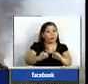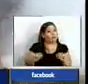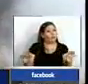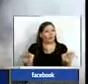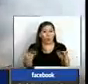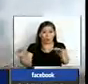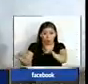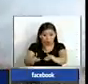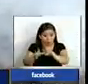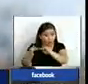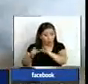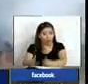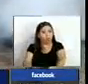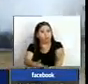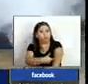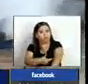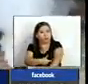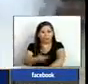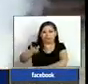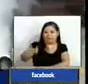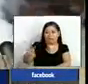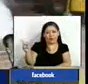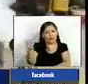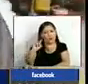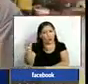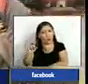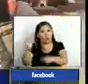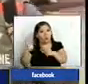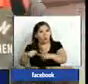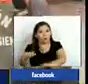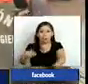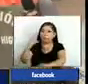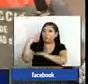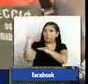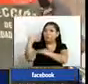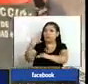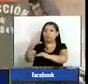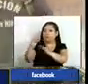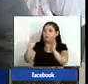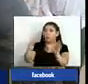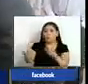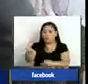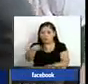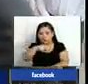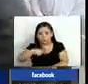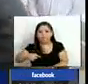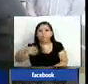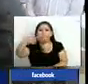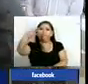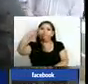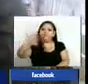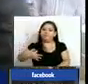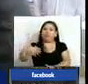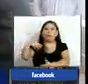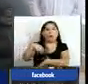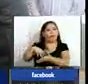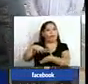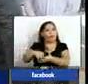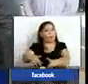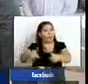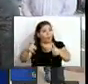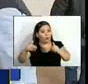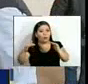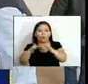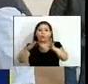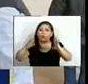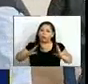los mismos recursos de sus vecinos, fue capaz de limitar el contagio gracias al buen comportamiento de sus ciudadanos y al gobierno, que